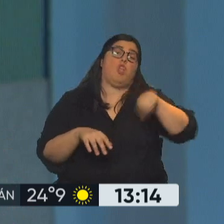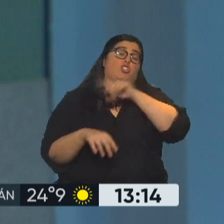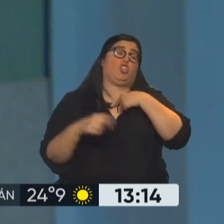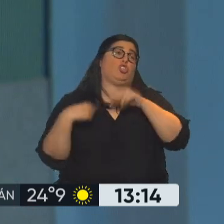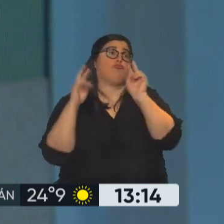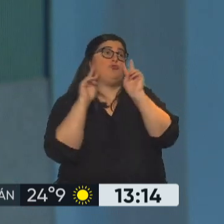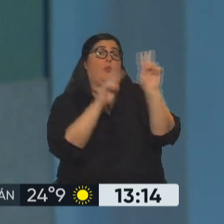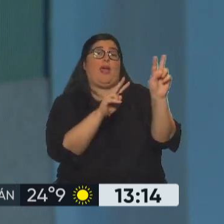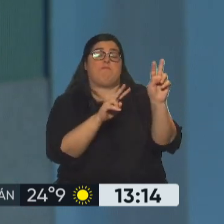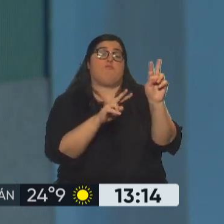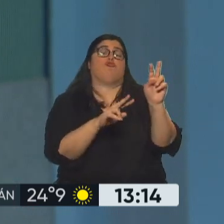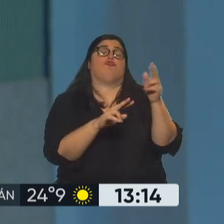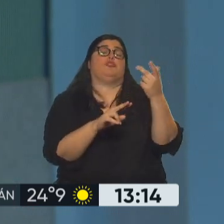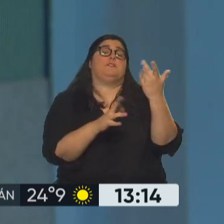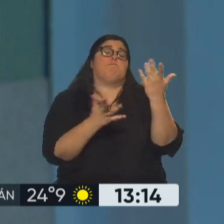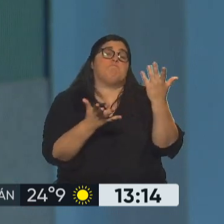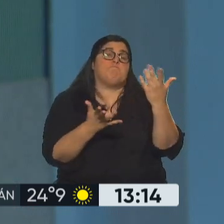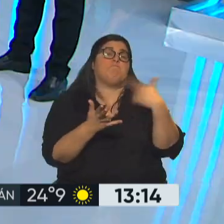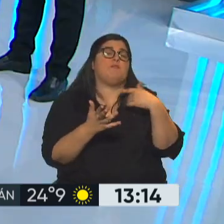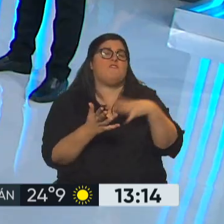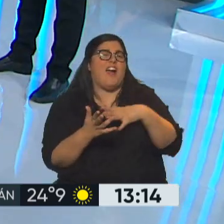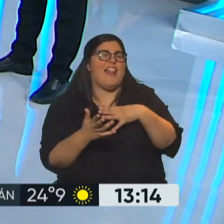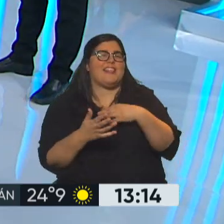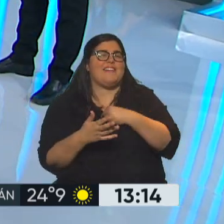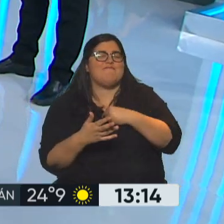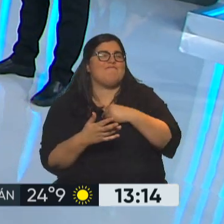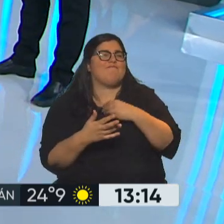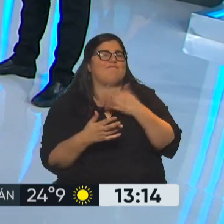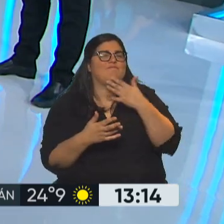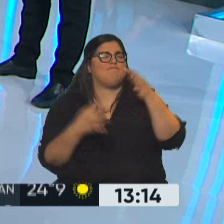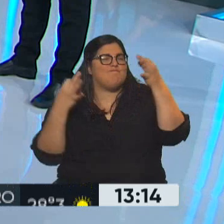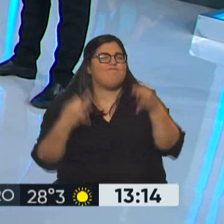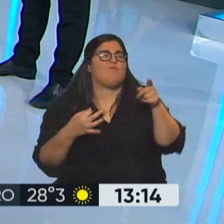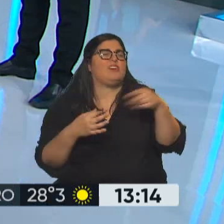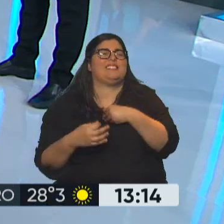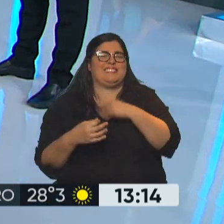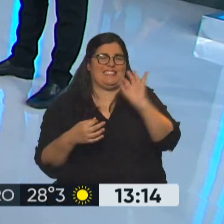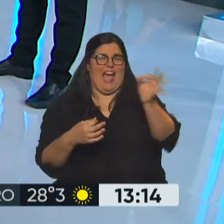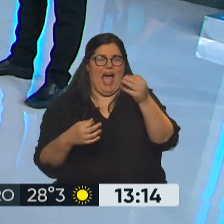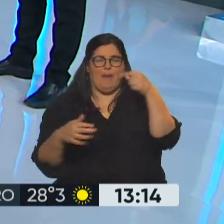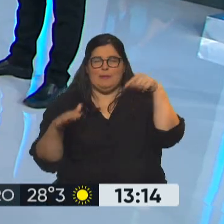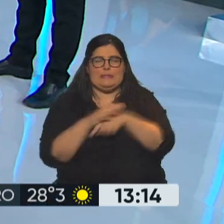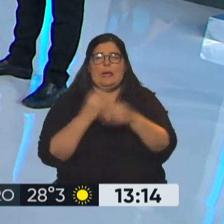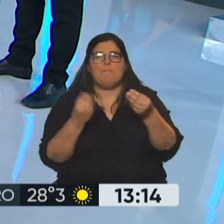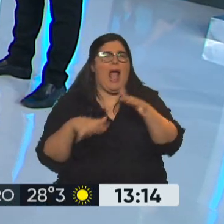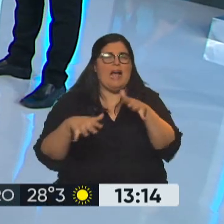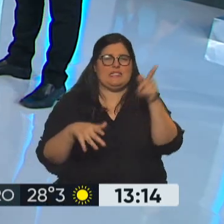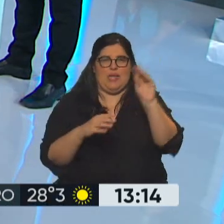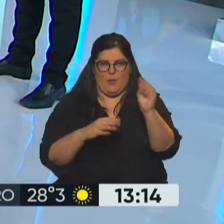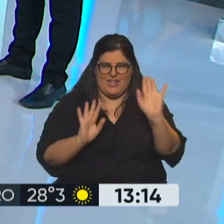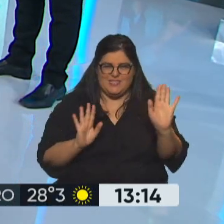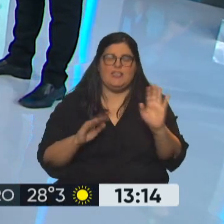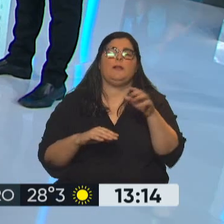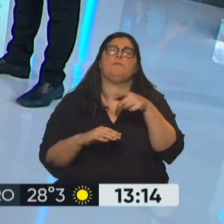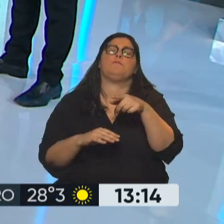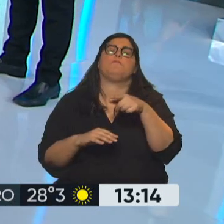esto desde afuera y no tenemos la temperatura que tal vez tengas vos de lo que está sucediendo en Brasil, nos llama un poco la atención, que es